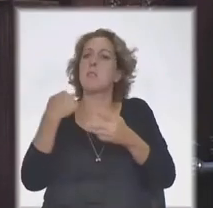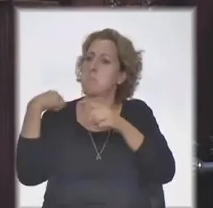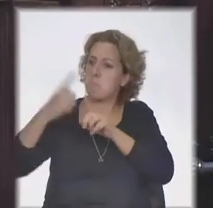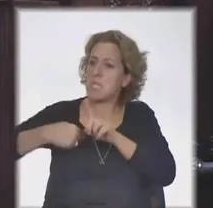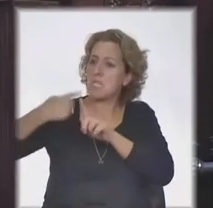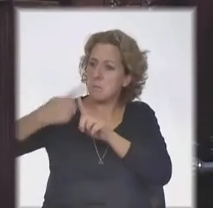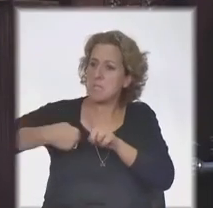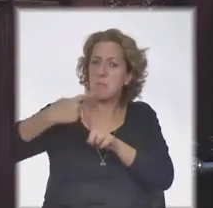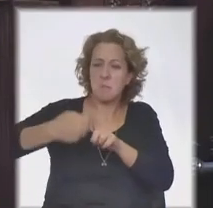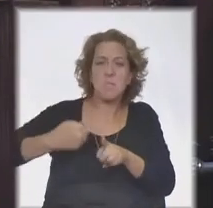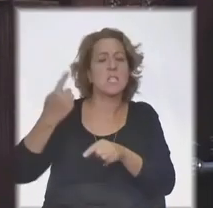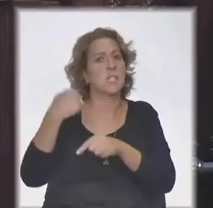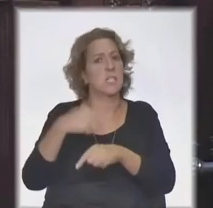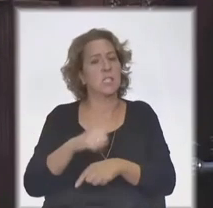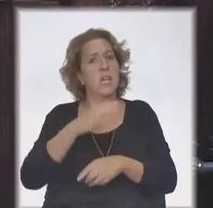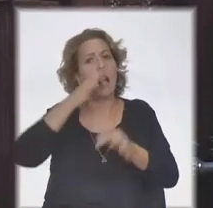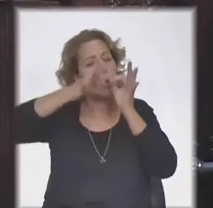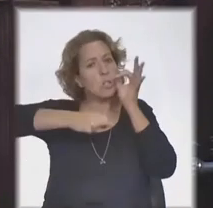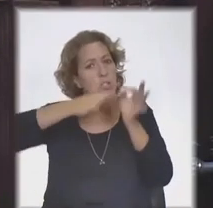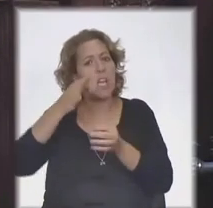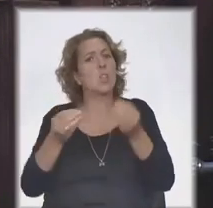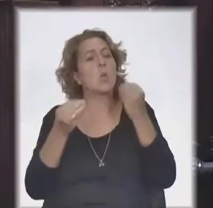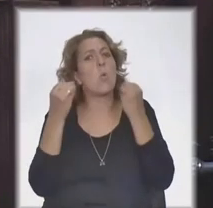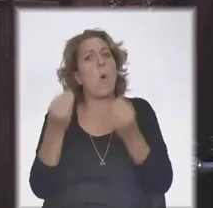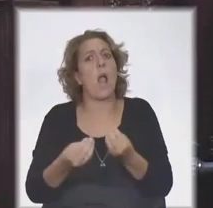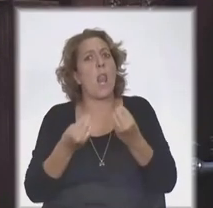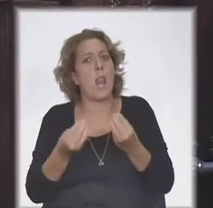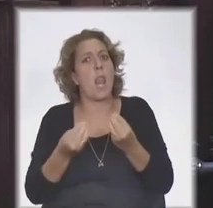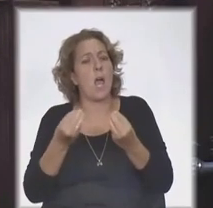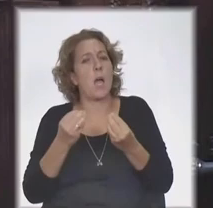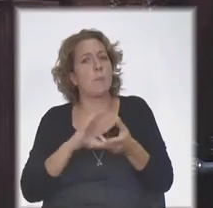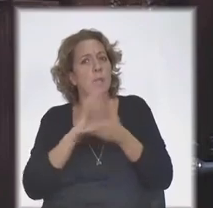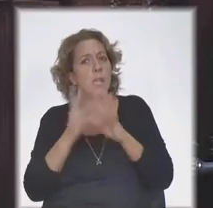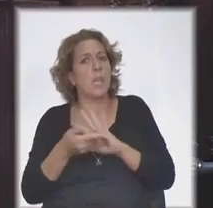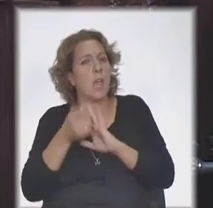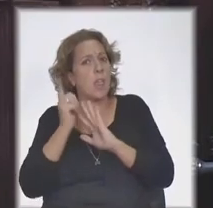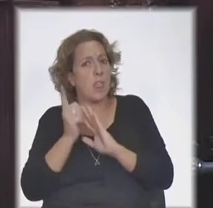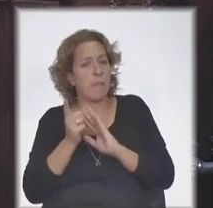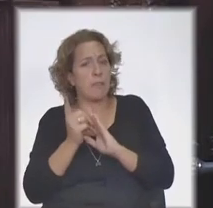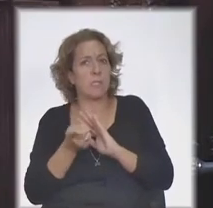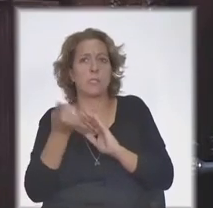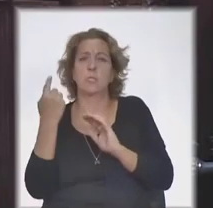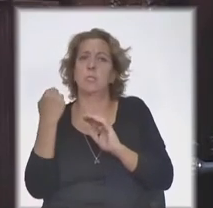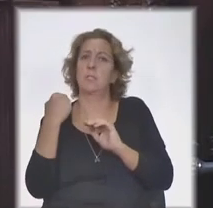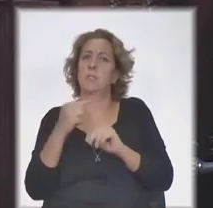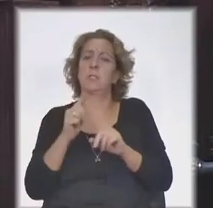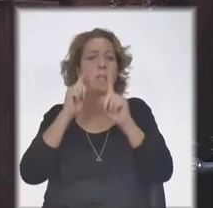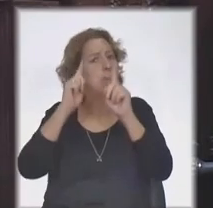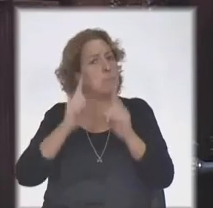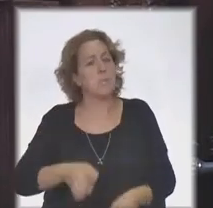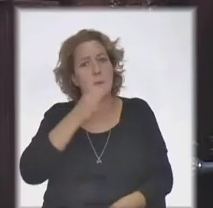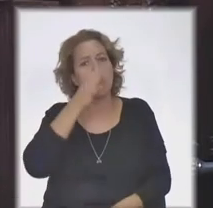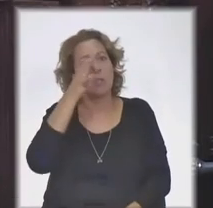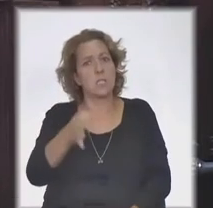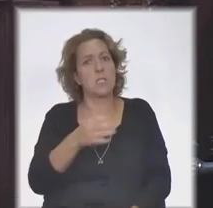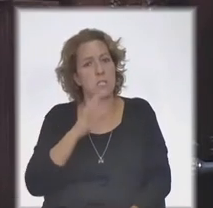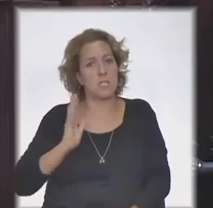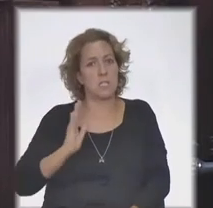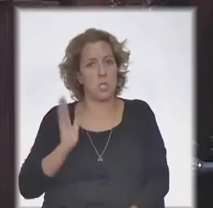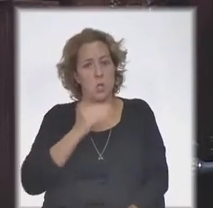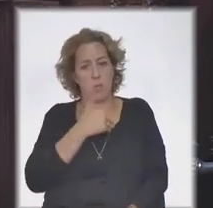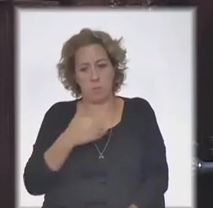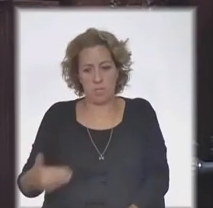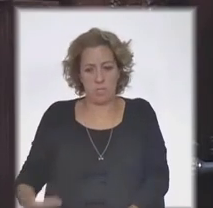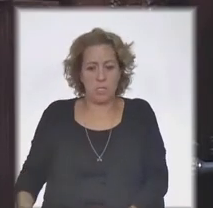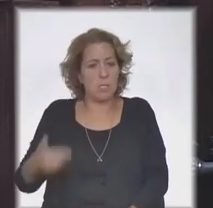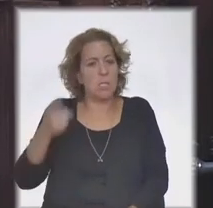aconsejando, cuáles son las medidas que se deben tomar. Y quiero decirle, señora Presidenta, también que hay que destacar